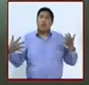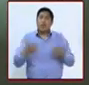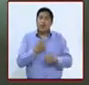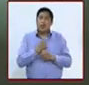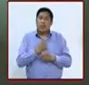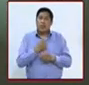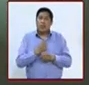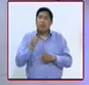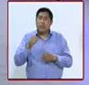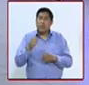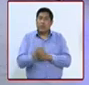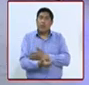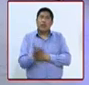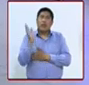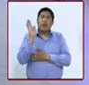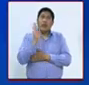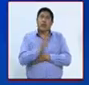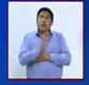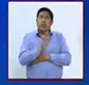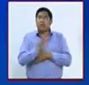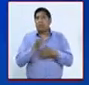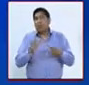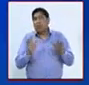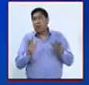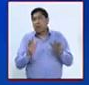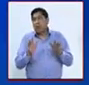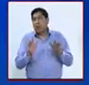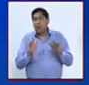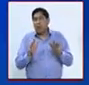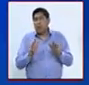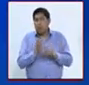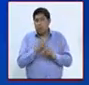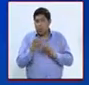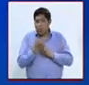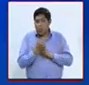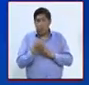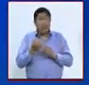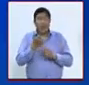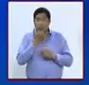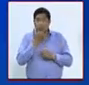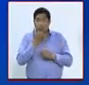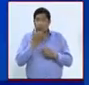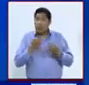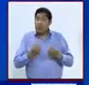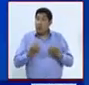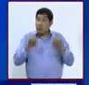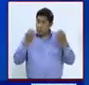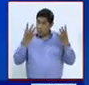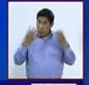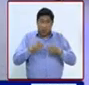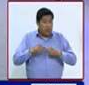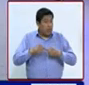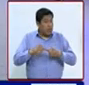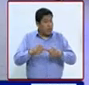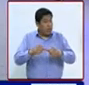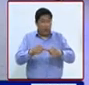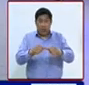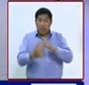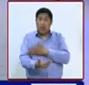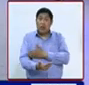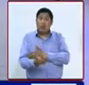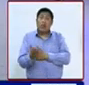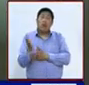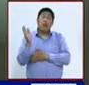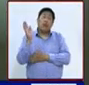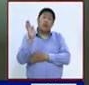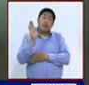¿no? Exacto, bueno, y ya se, muchas empresas se han acostumbrado. De hecho, hay muchas que continúan, sobre todo, trabajando desde su